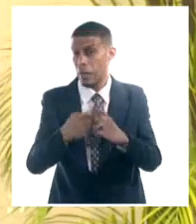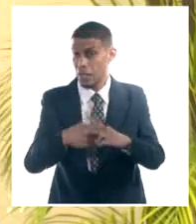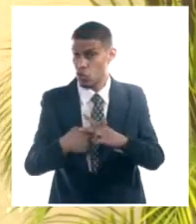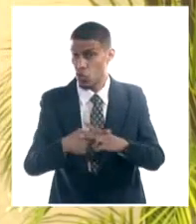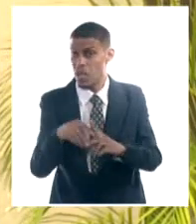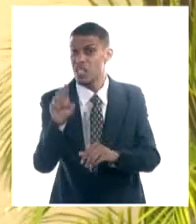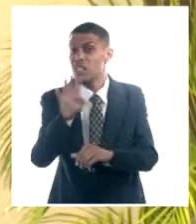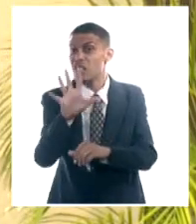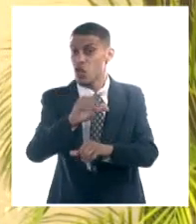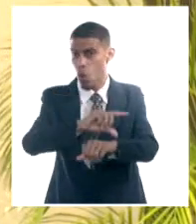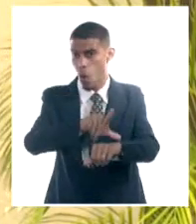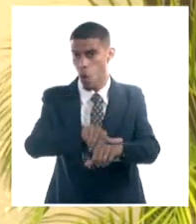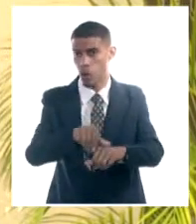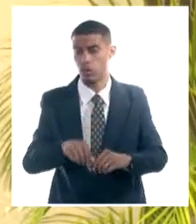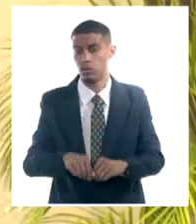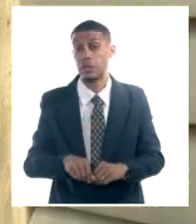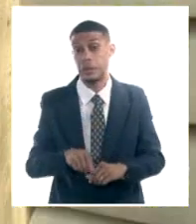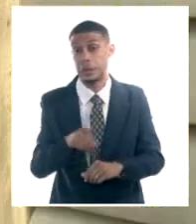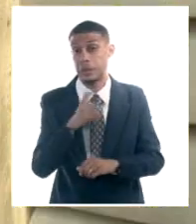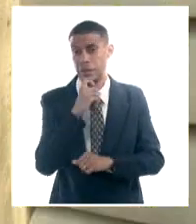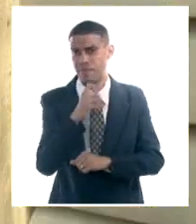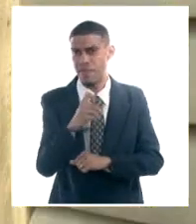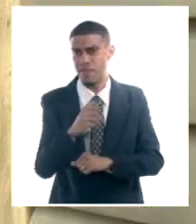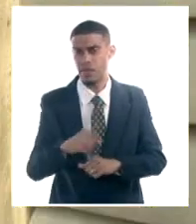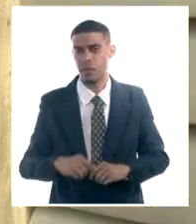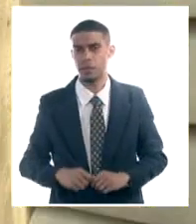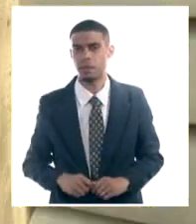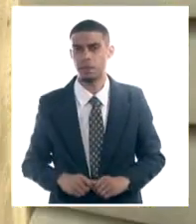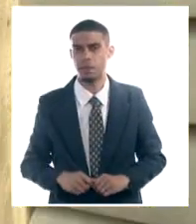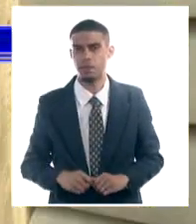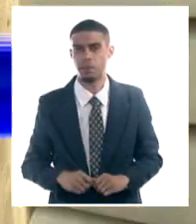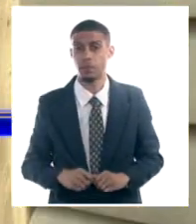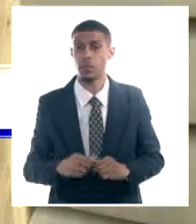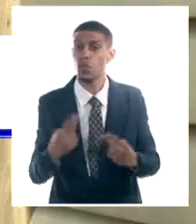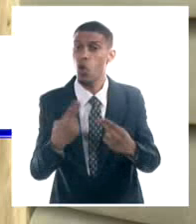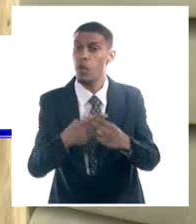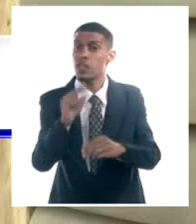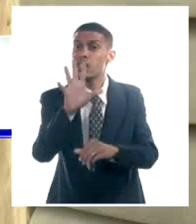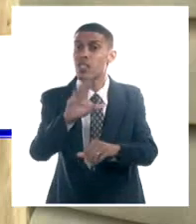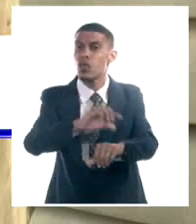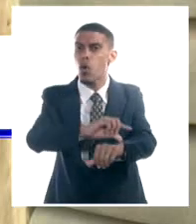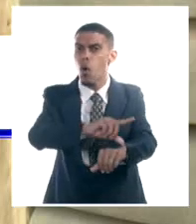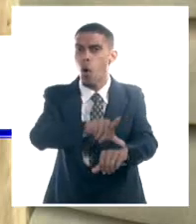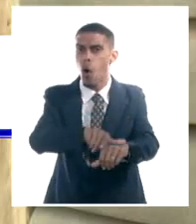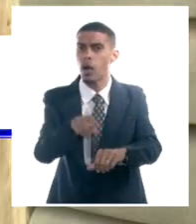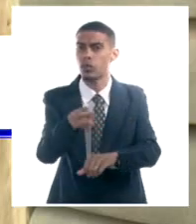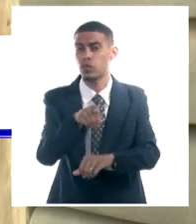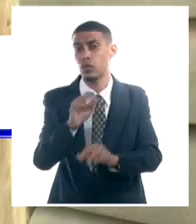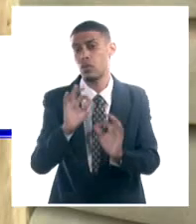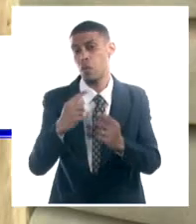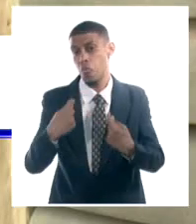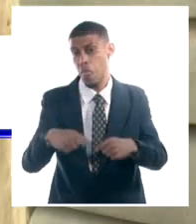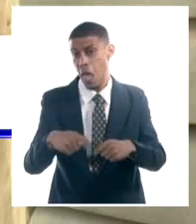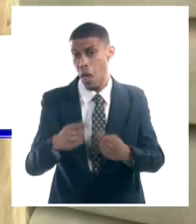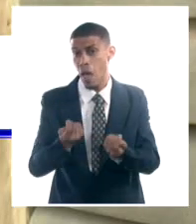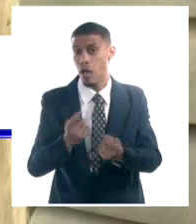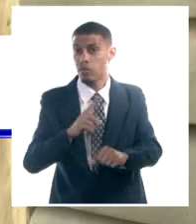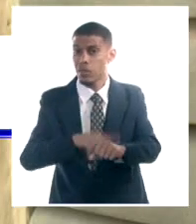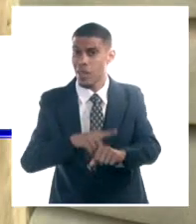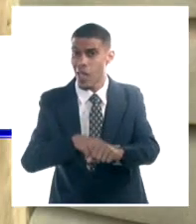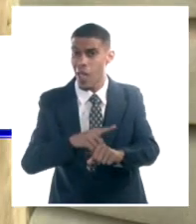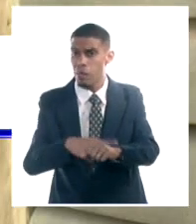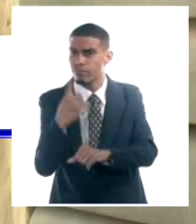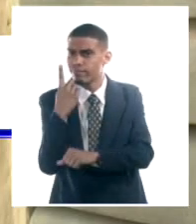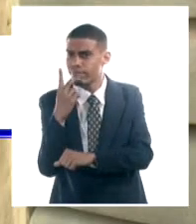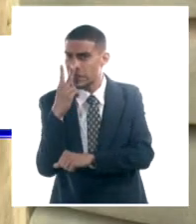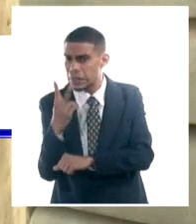un desafío bastante interesante. La competencia tiene 5 horas, tú deberías dedicarle un poco de tiempo a todos los problemas. Yo le dediqué